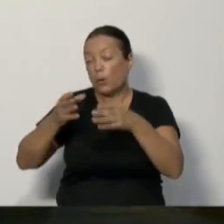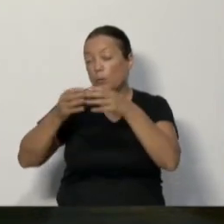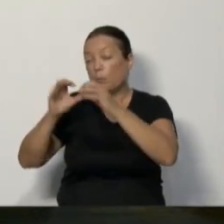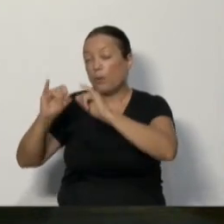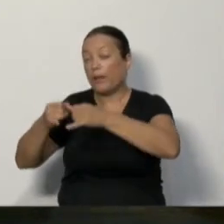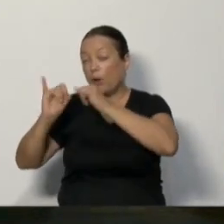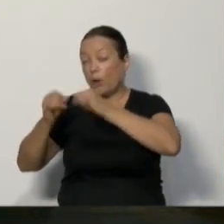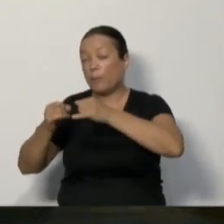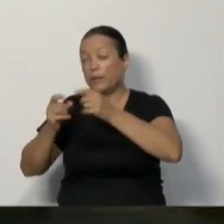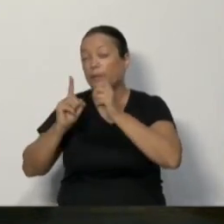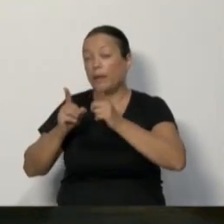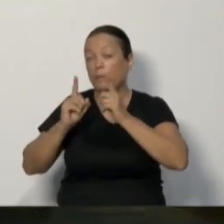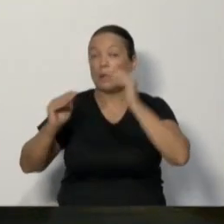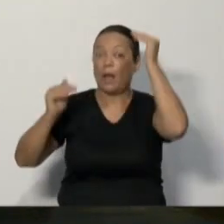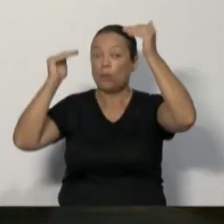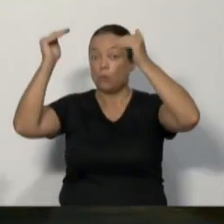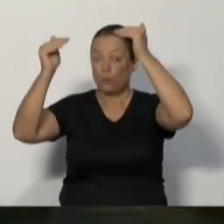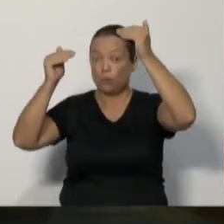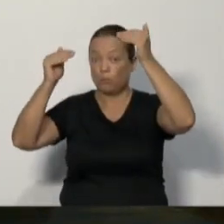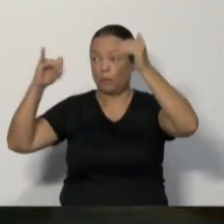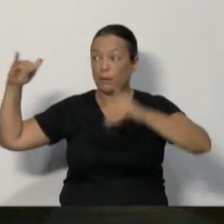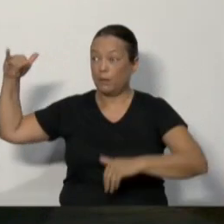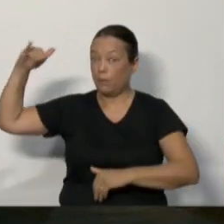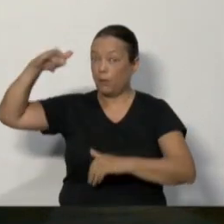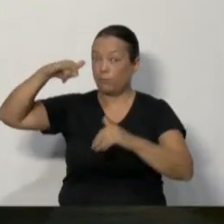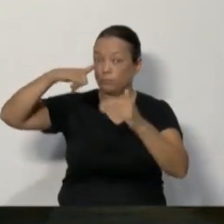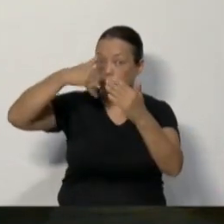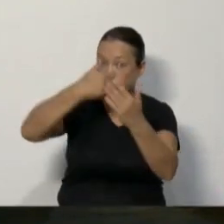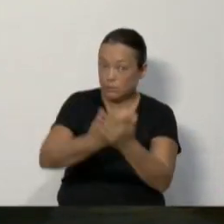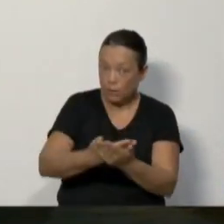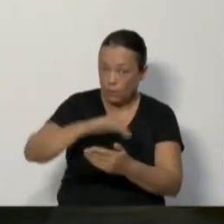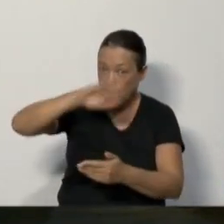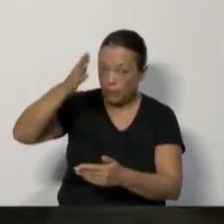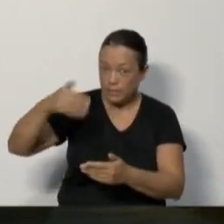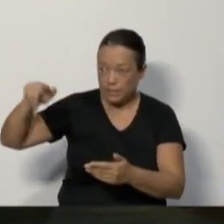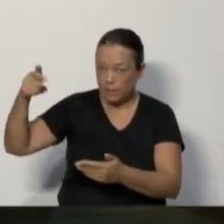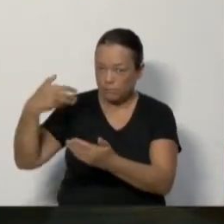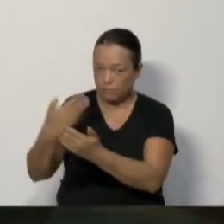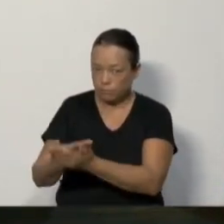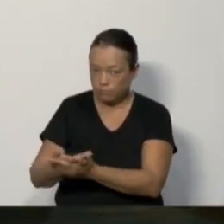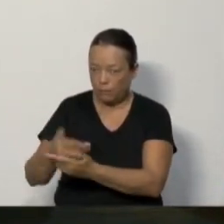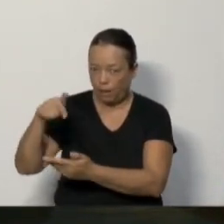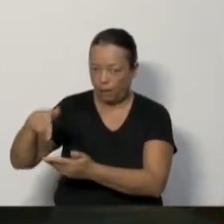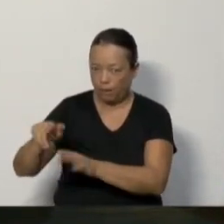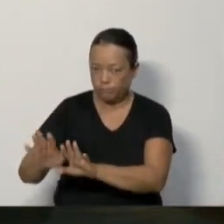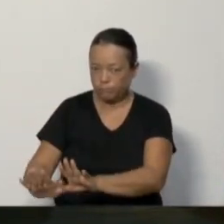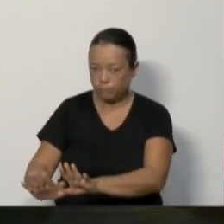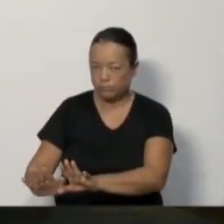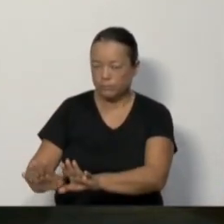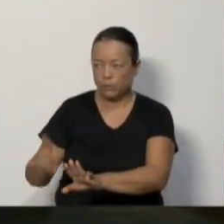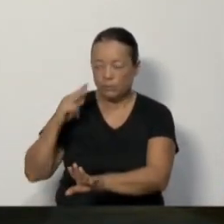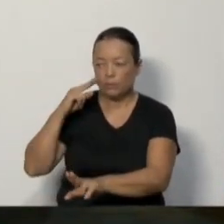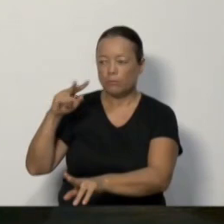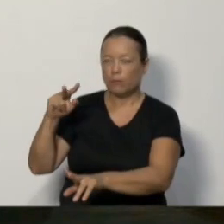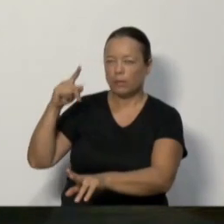jóvenes y también gente adulta que iban en un avión y cayeron en la cordillera. Cuando uno ve la película